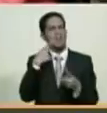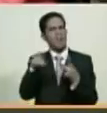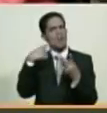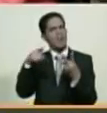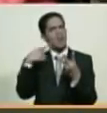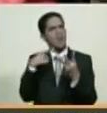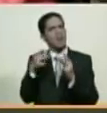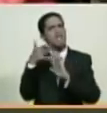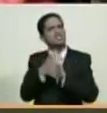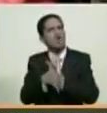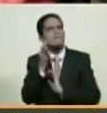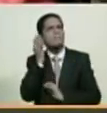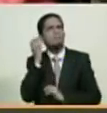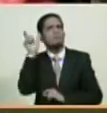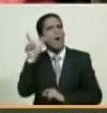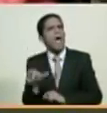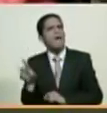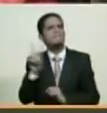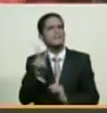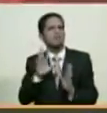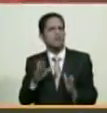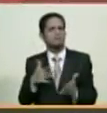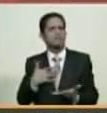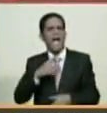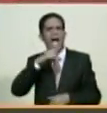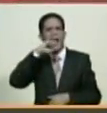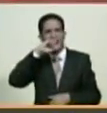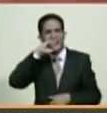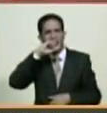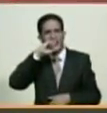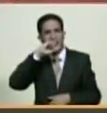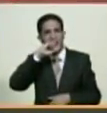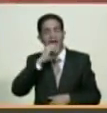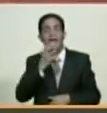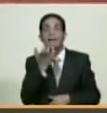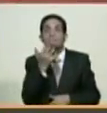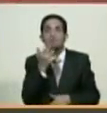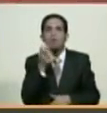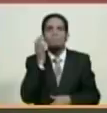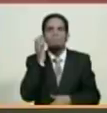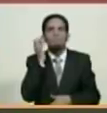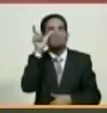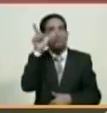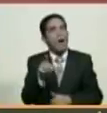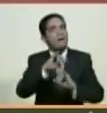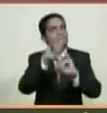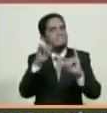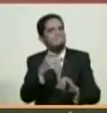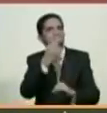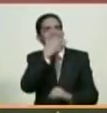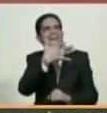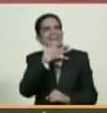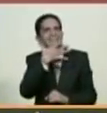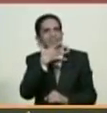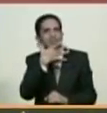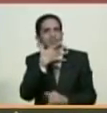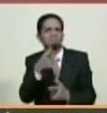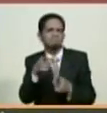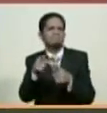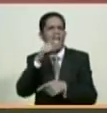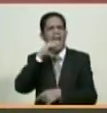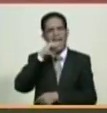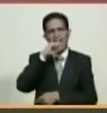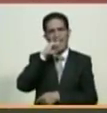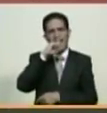venezolana. Será por envidia, porque no creo que haya mujeres más bellas en este continente que la mujer venezolana, quizás es por eso. Quizás es envidia cochina.